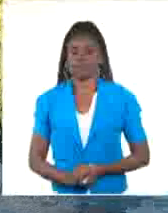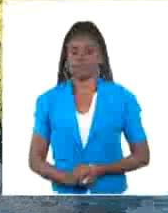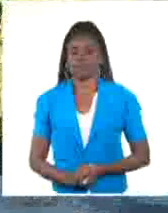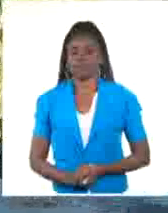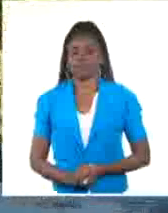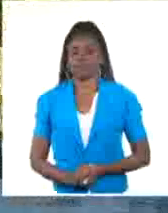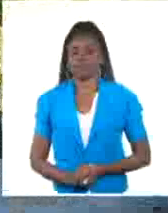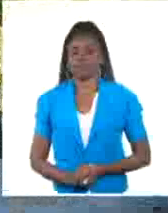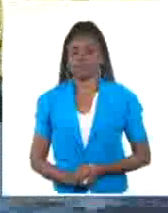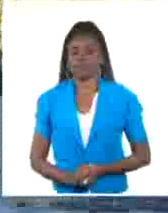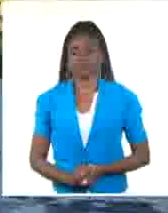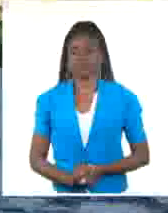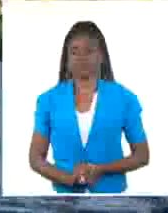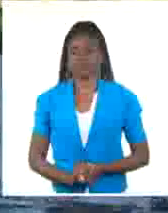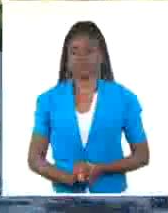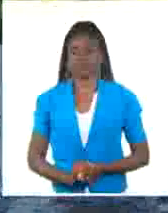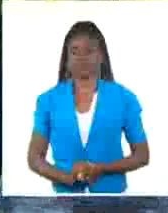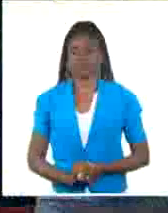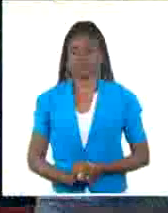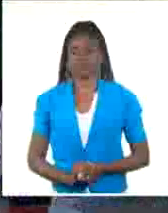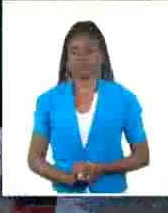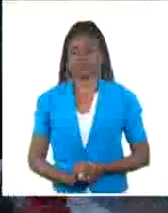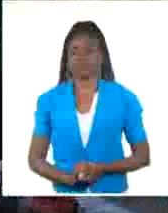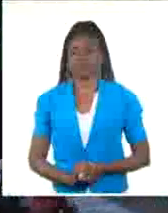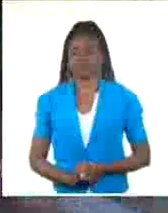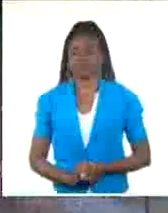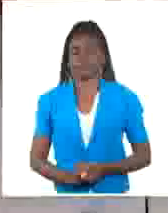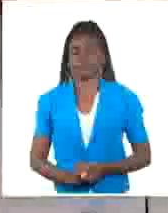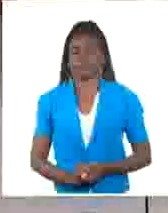Sardui, para el Sistema Informativo de la Televisión Cubana.